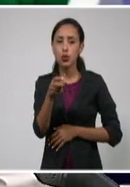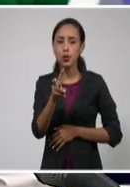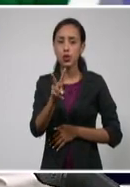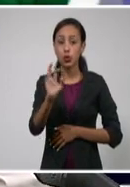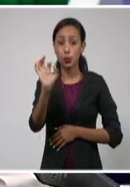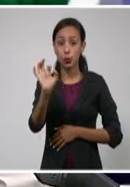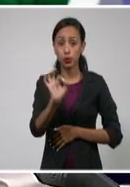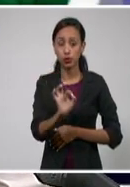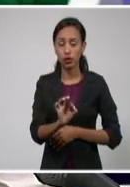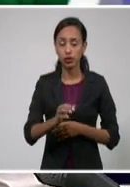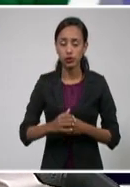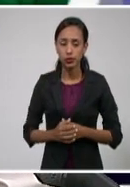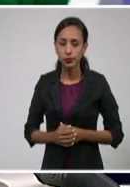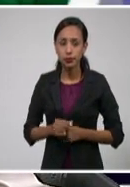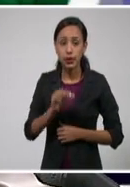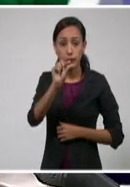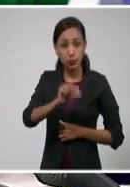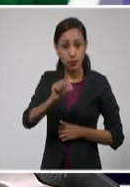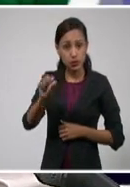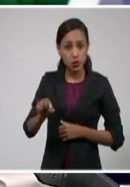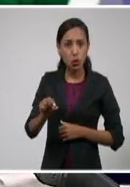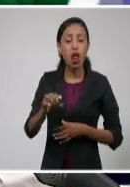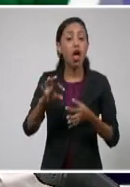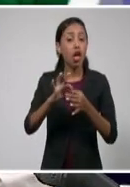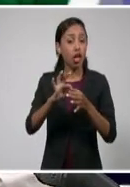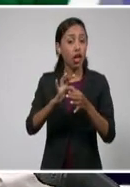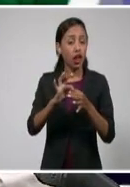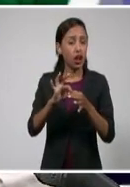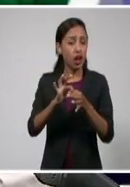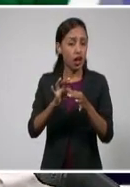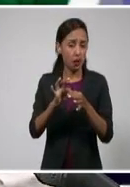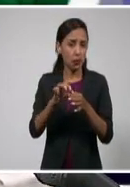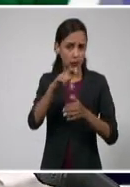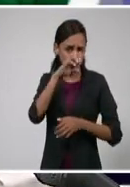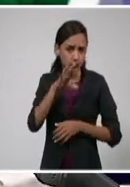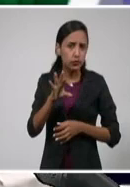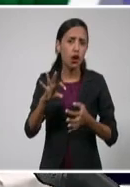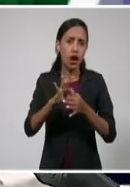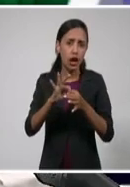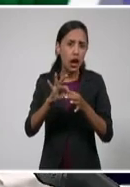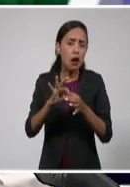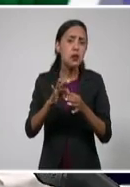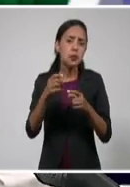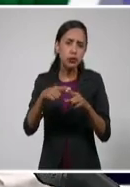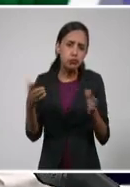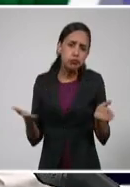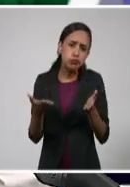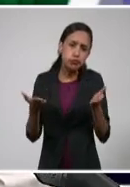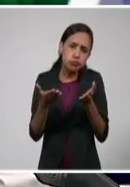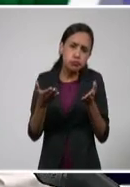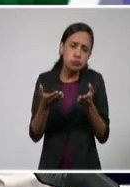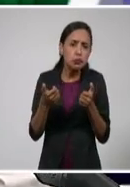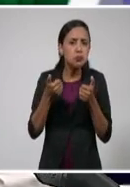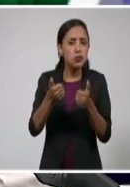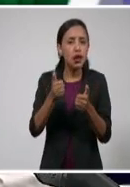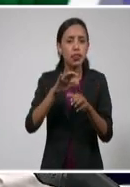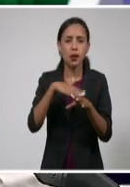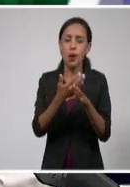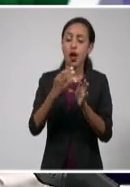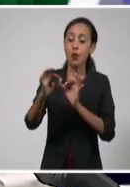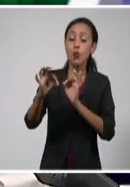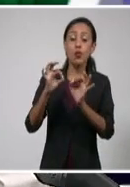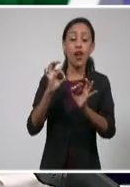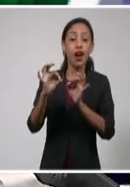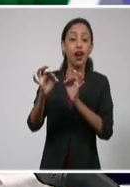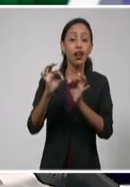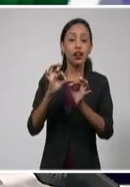92,2%, paciente que se encontraba grave, tuvo una evolución favorable, pasó a de cuidado y de